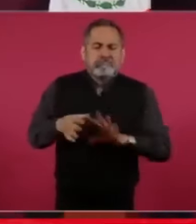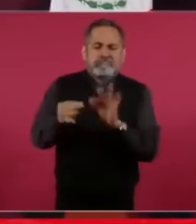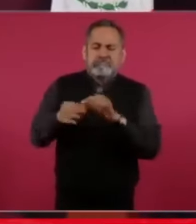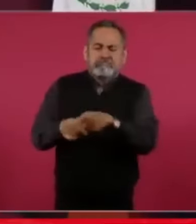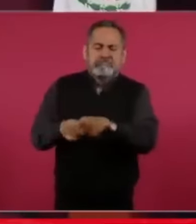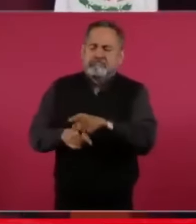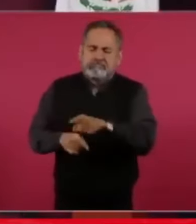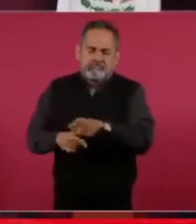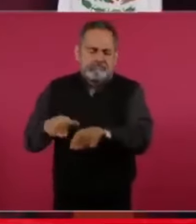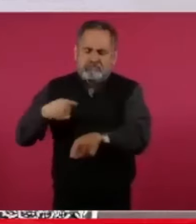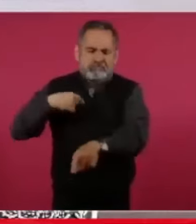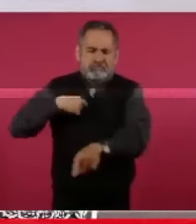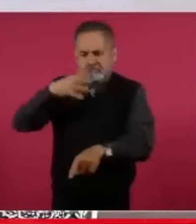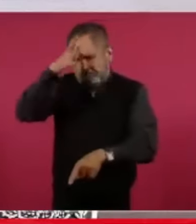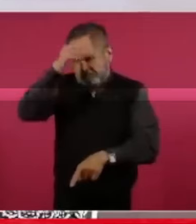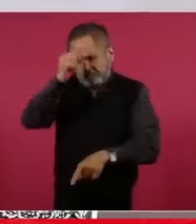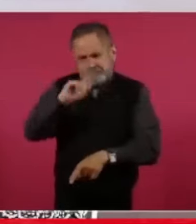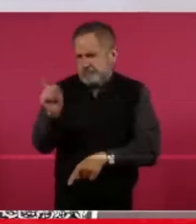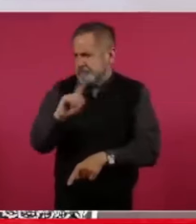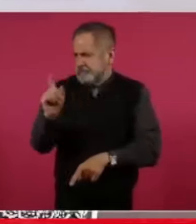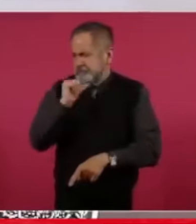de